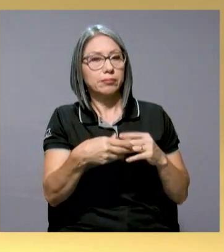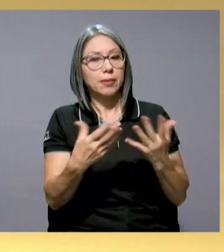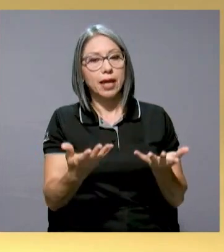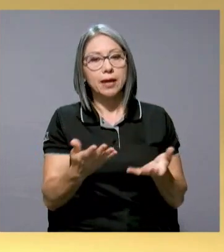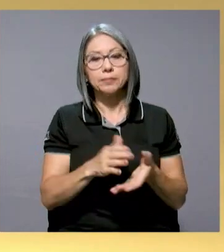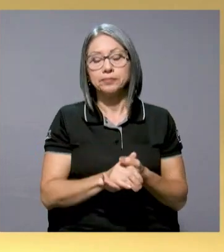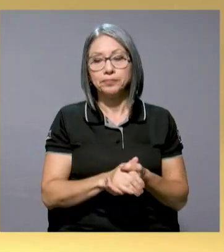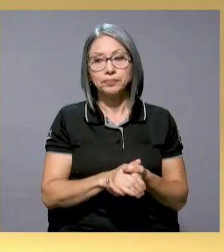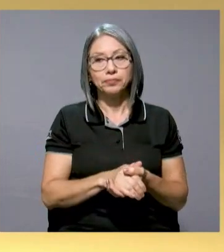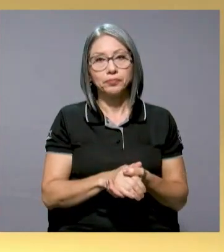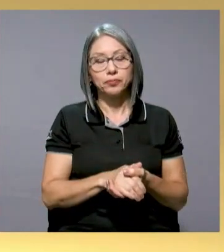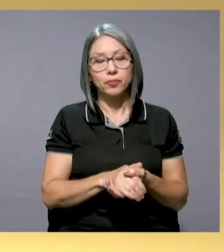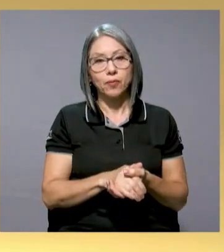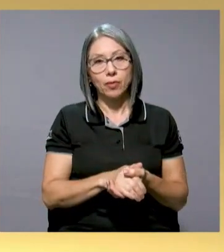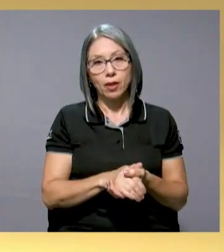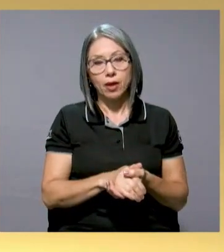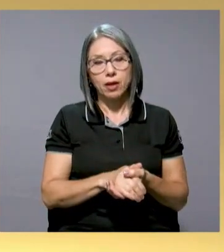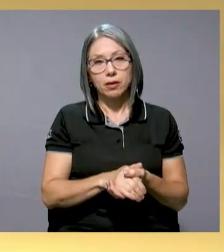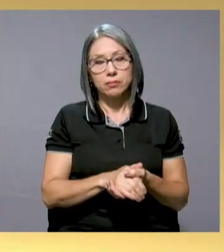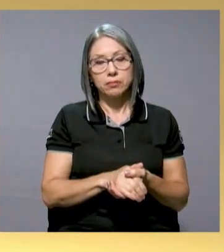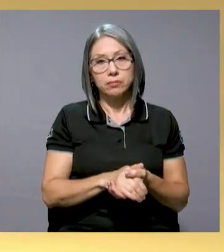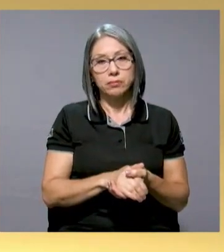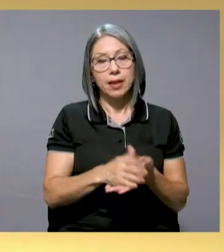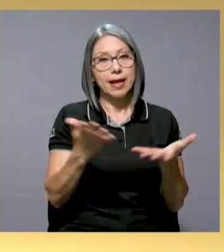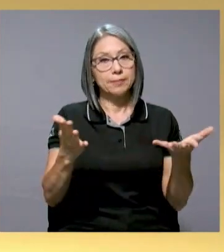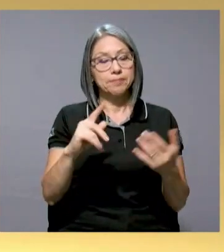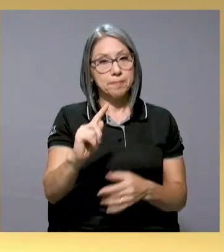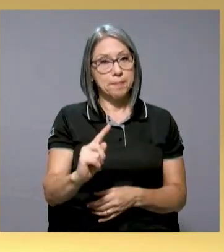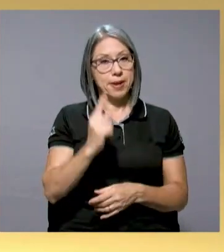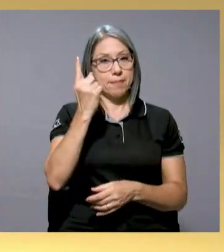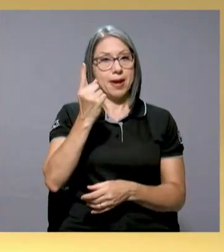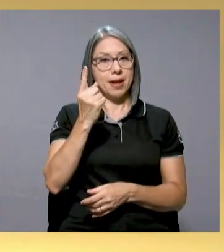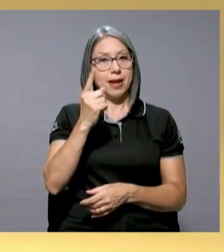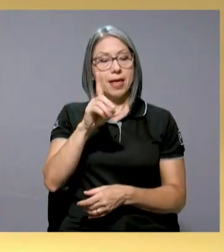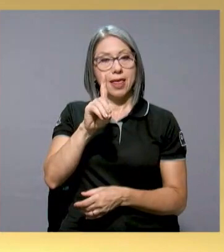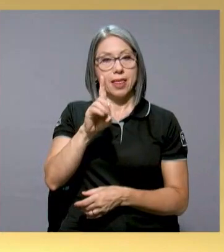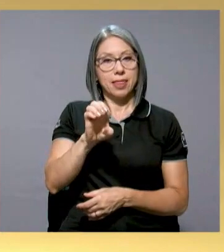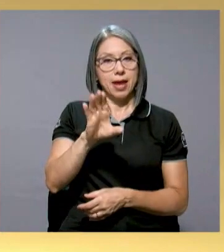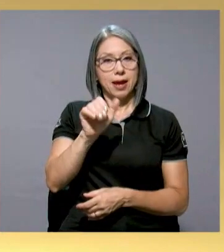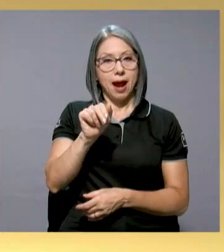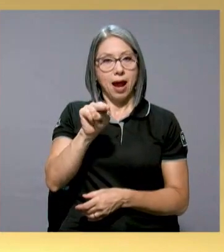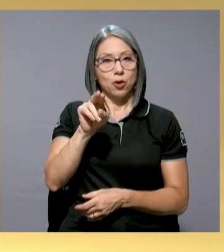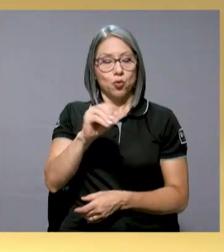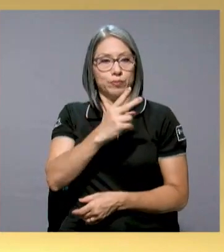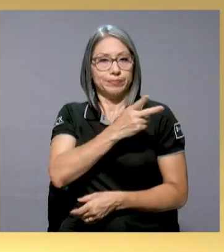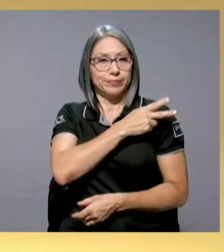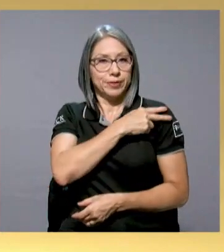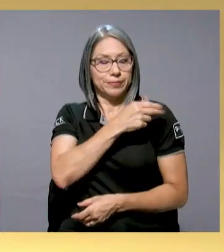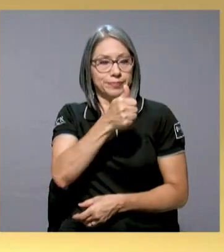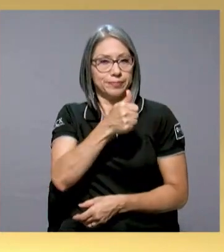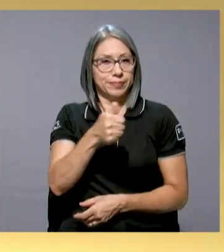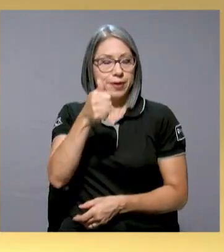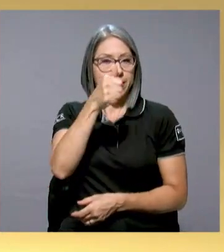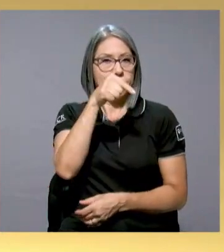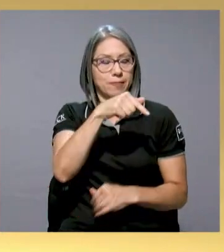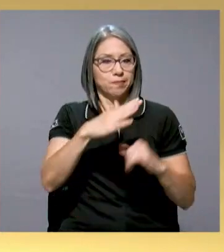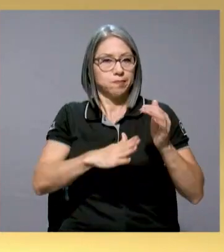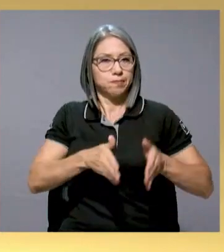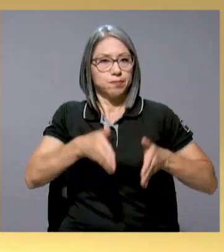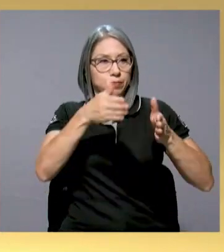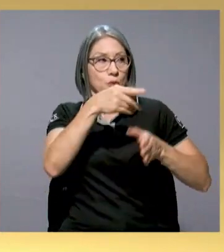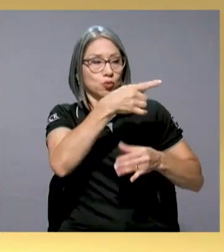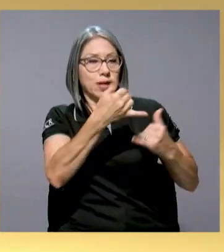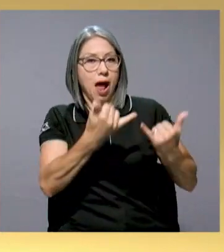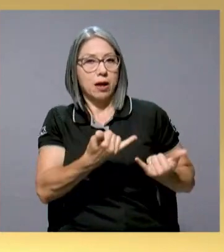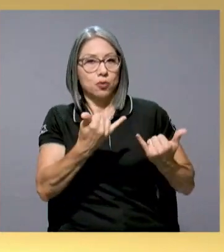que el primer decano usted es el actual,